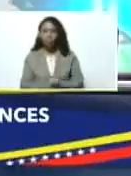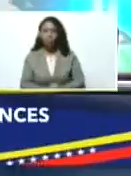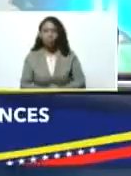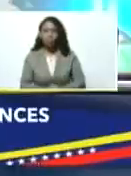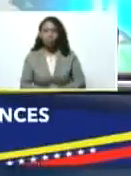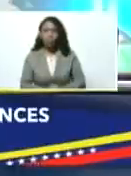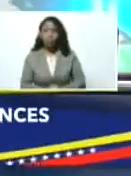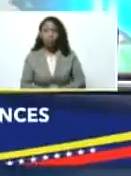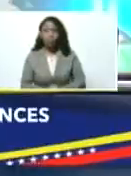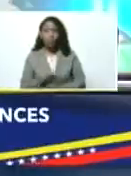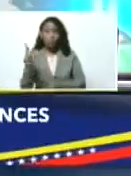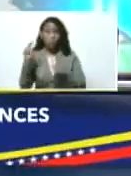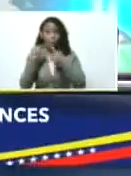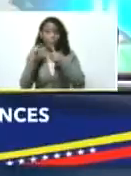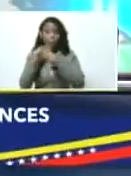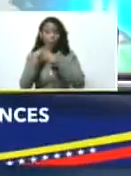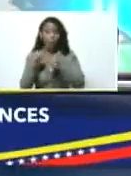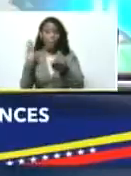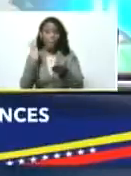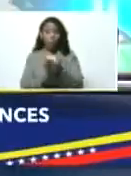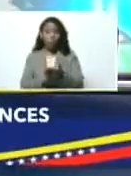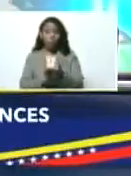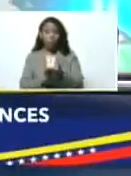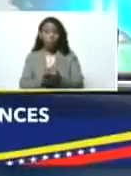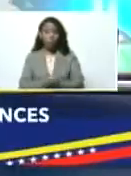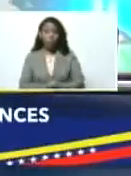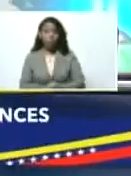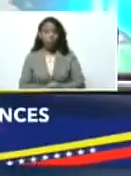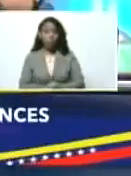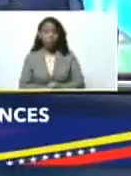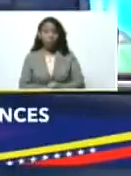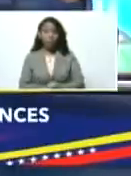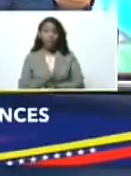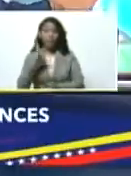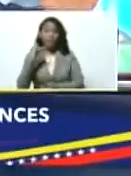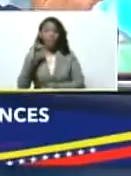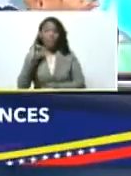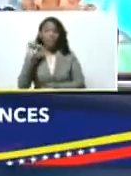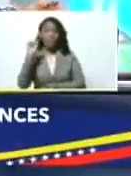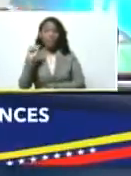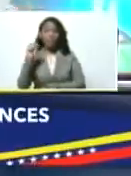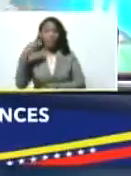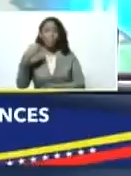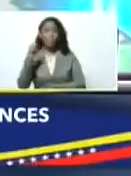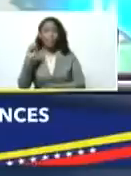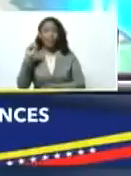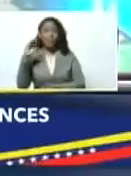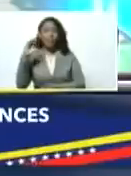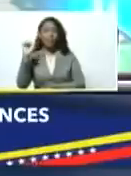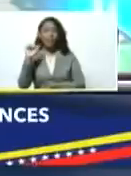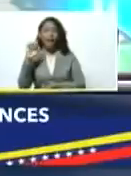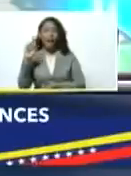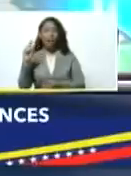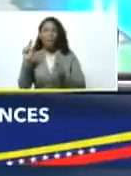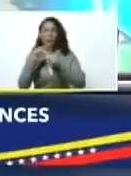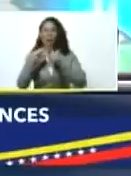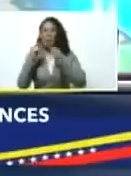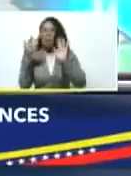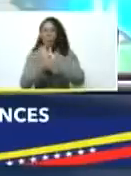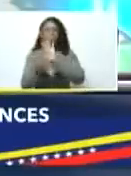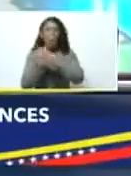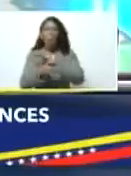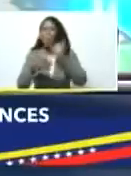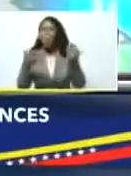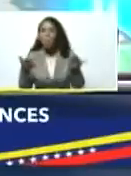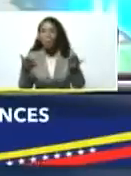¿Te das cuenta la palabrita que utilizaste, Silva? Sí. Dispensar. ¿Qué es dispensar?